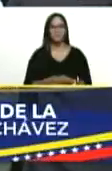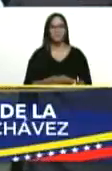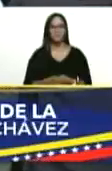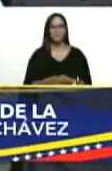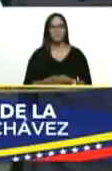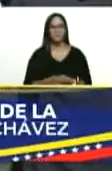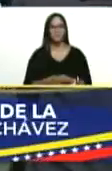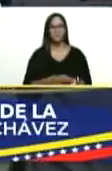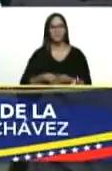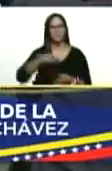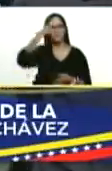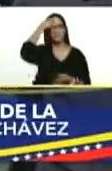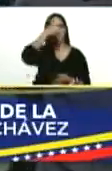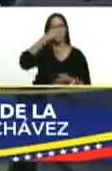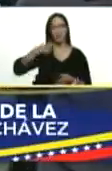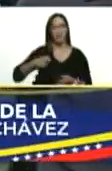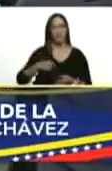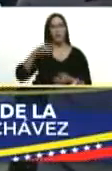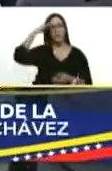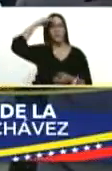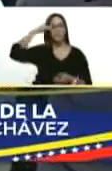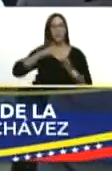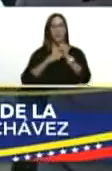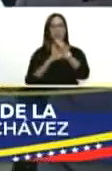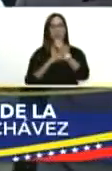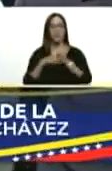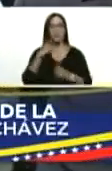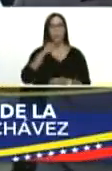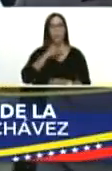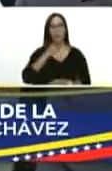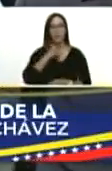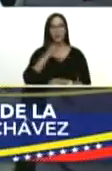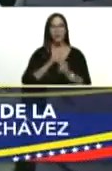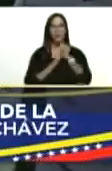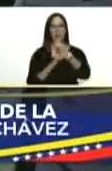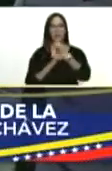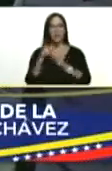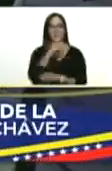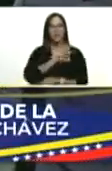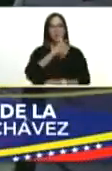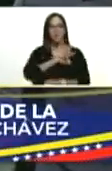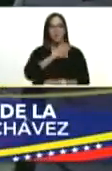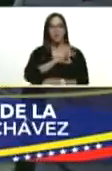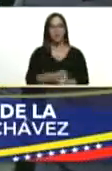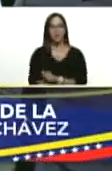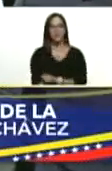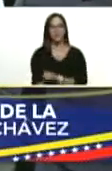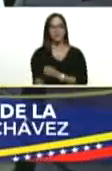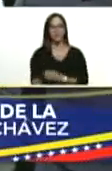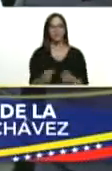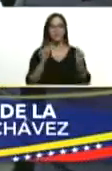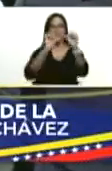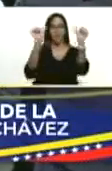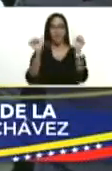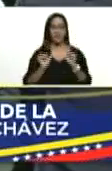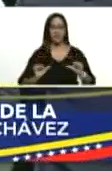civiles, militares, líderes políticos, líderes sociales,